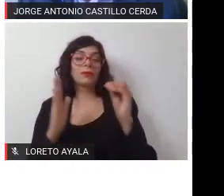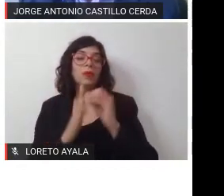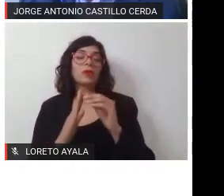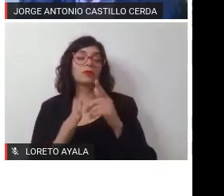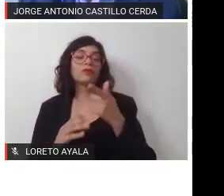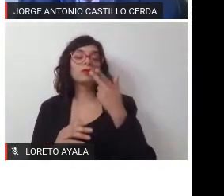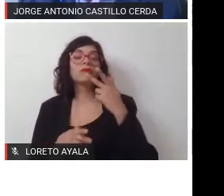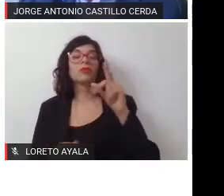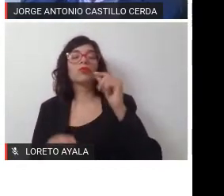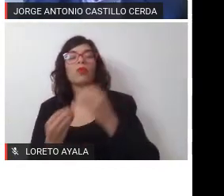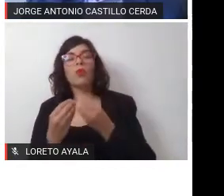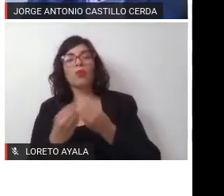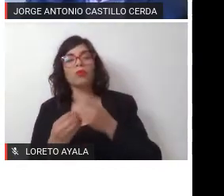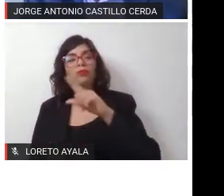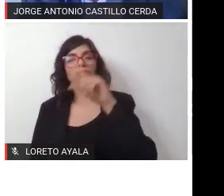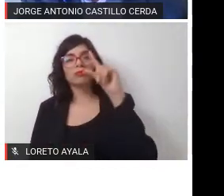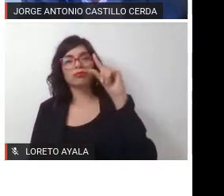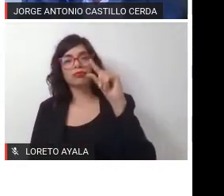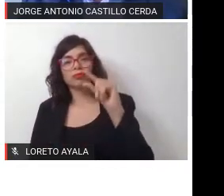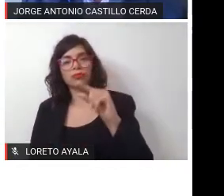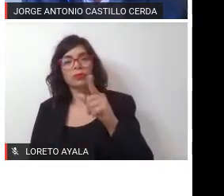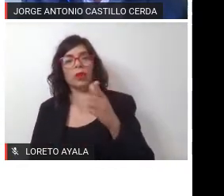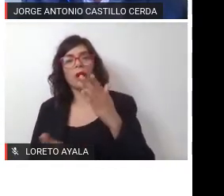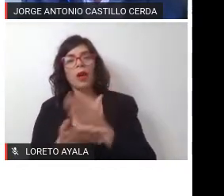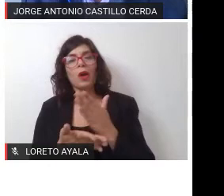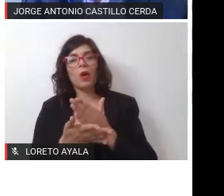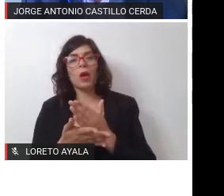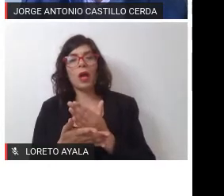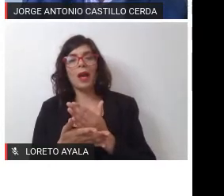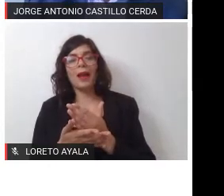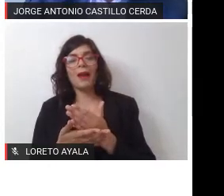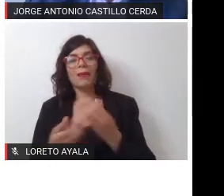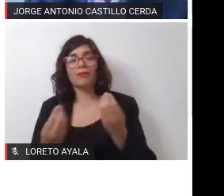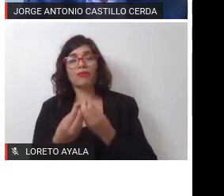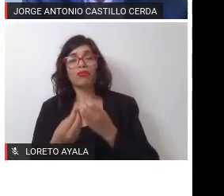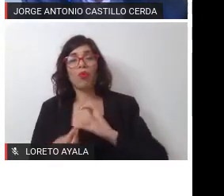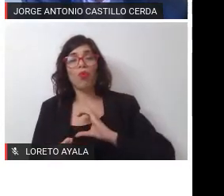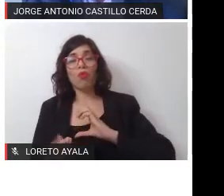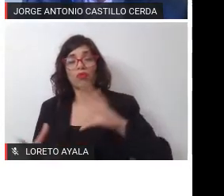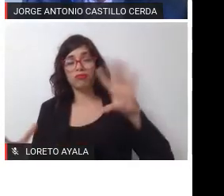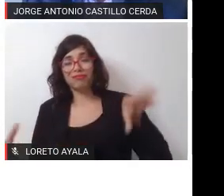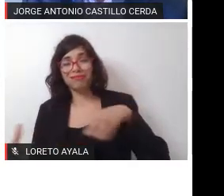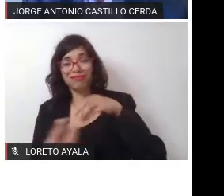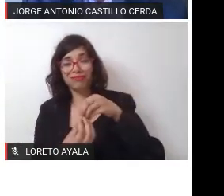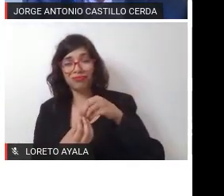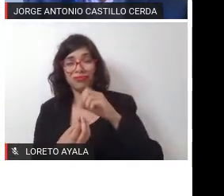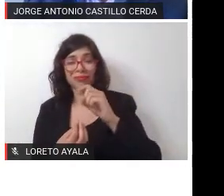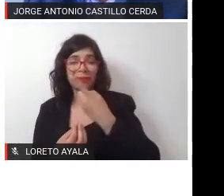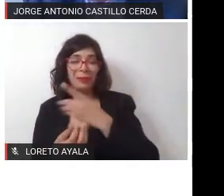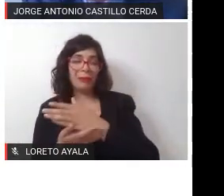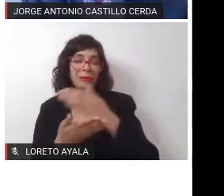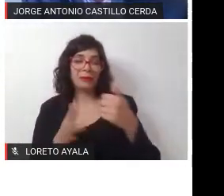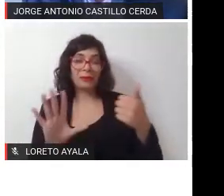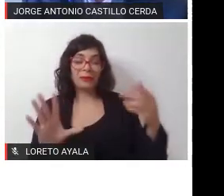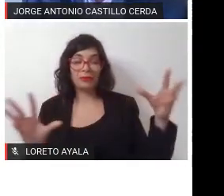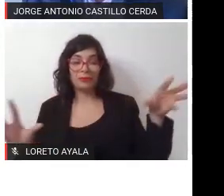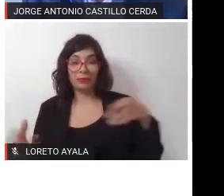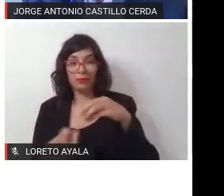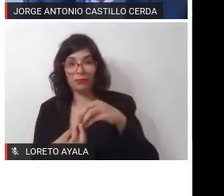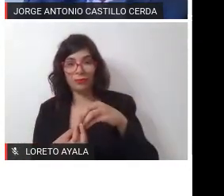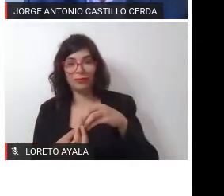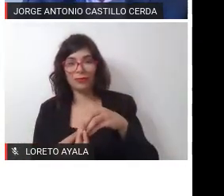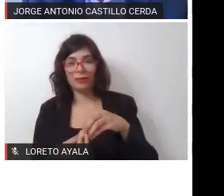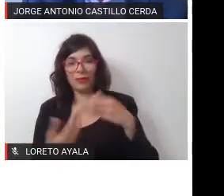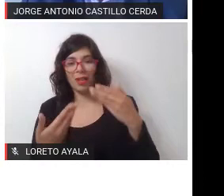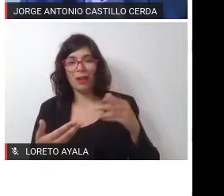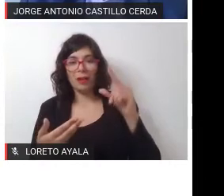disminución también de las escuelas multigrado en nuestra provincia y en nuestra región se ha ido dando y